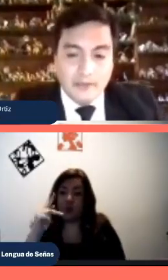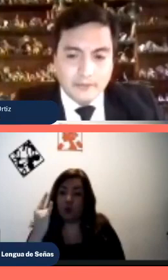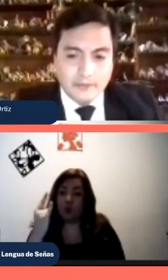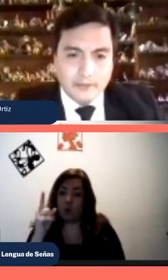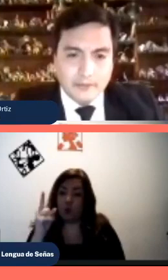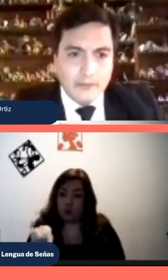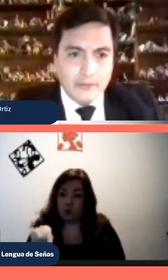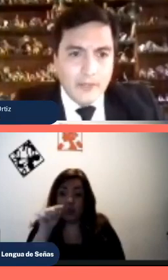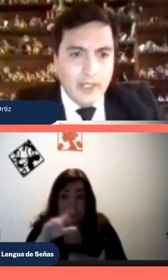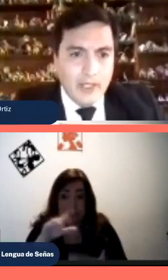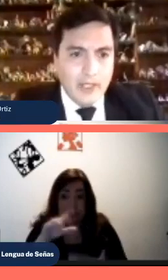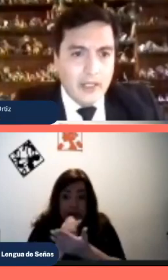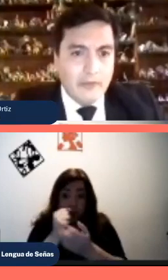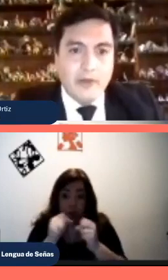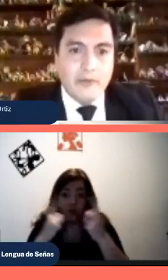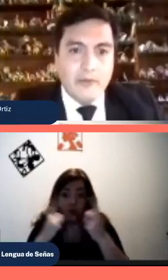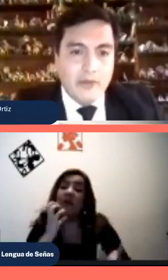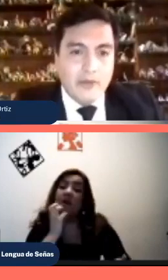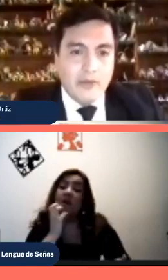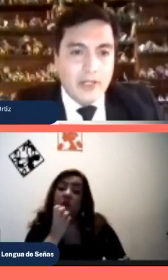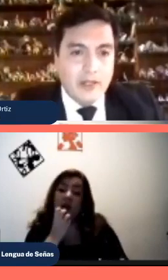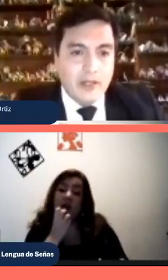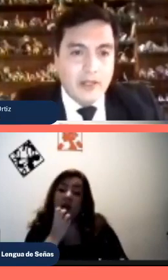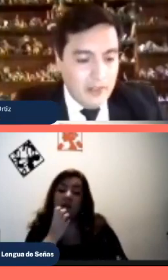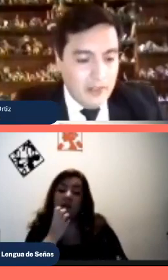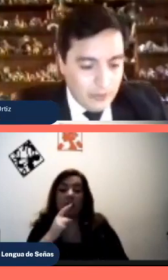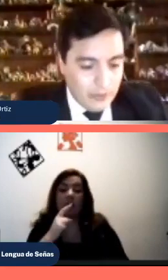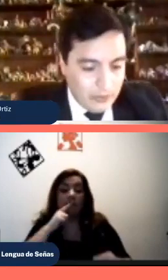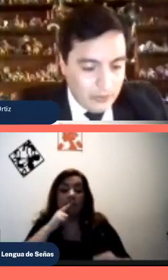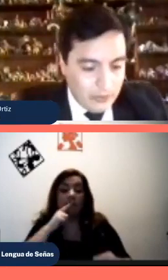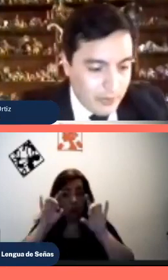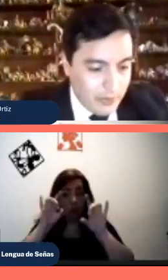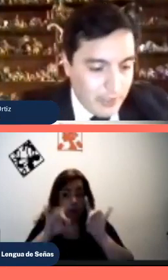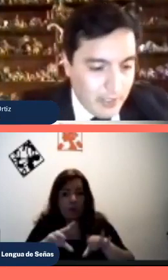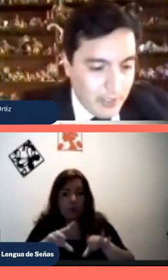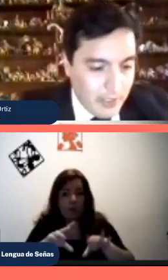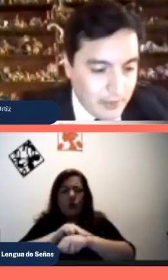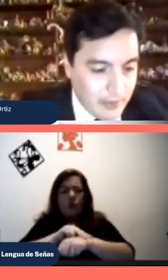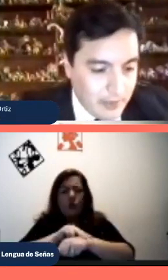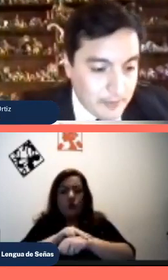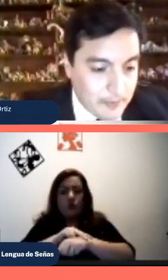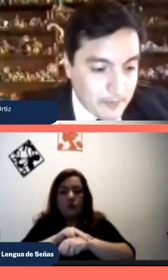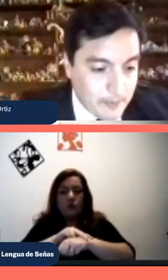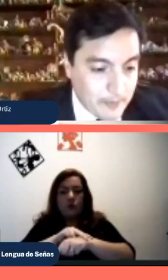Antofagasta, fue nombrado por el doctor